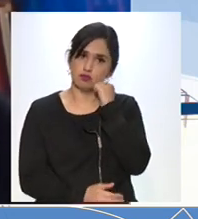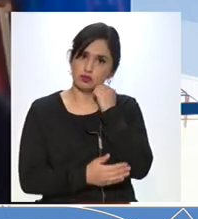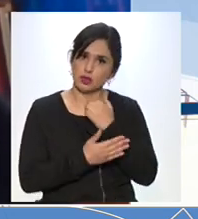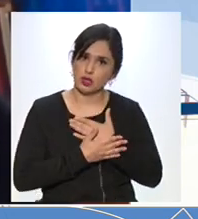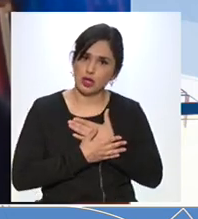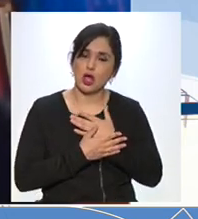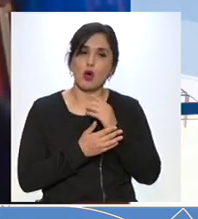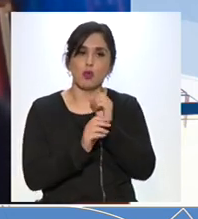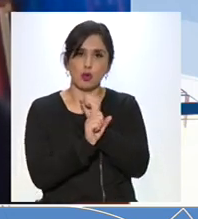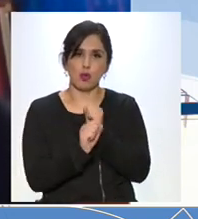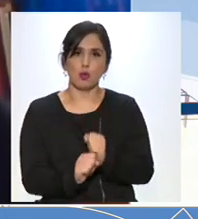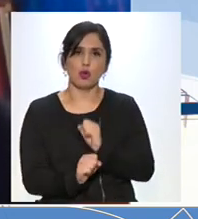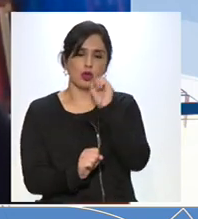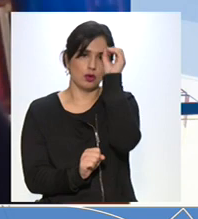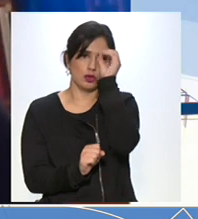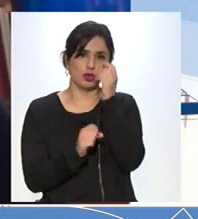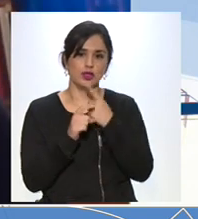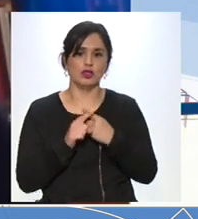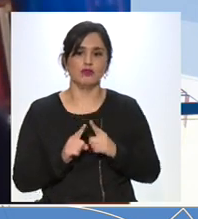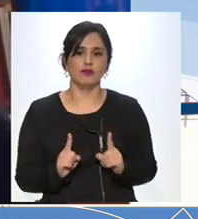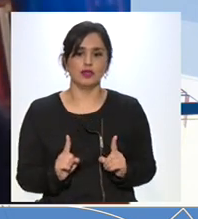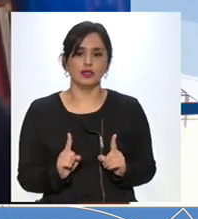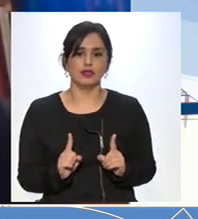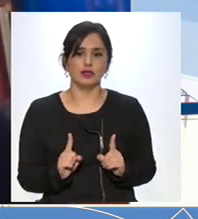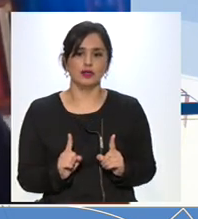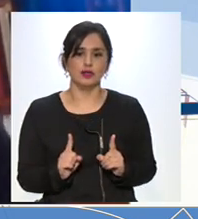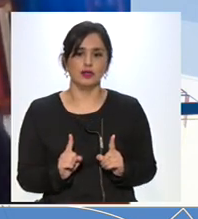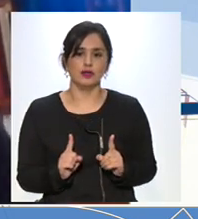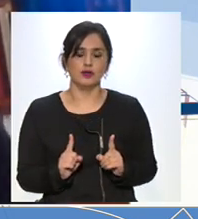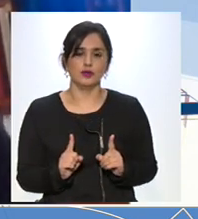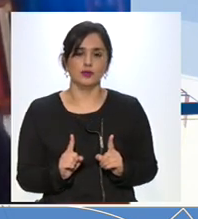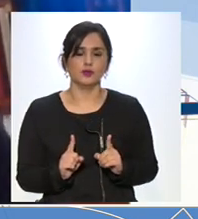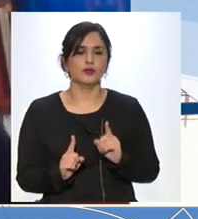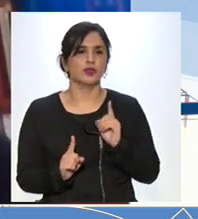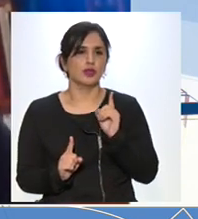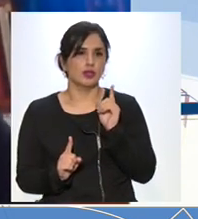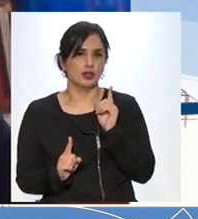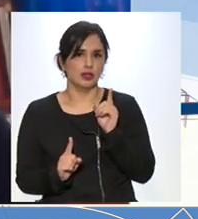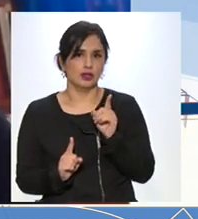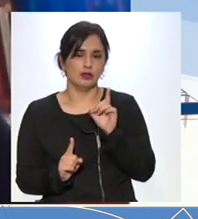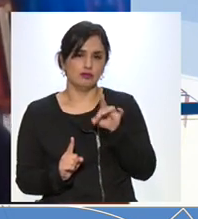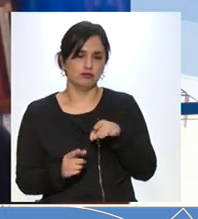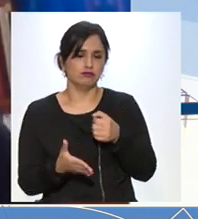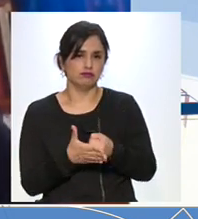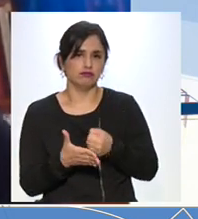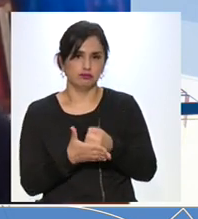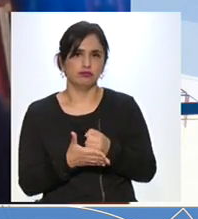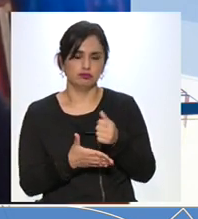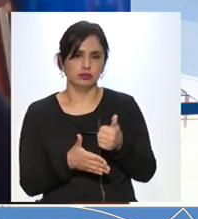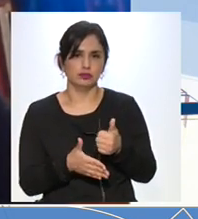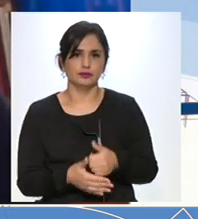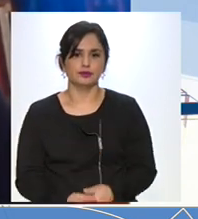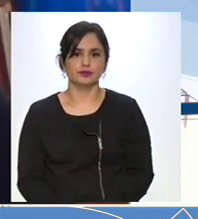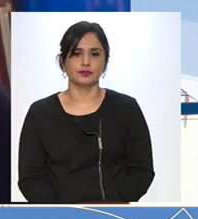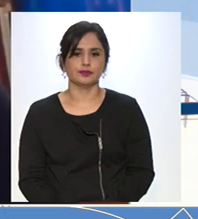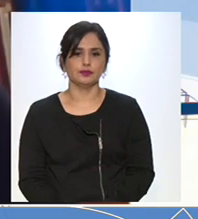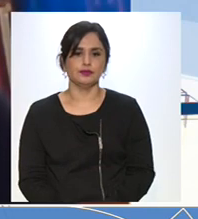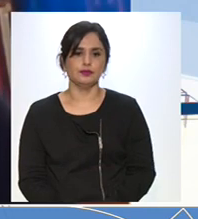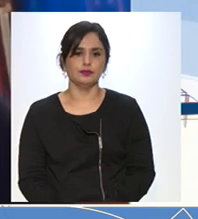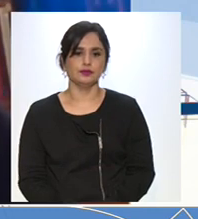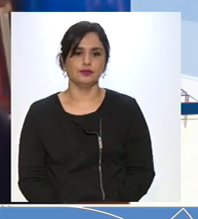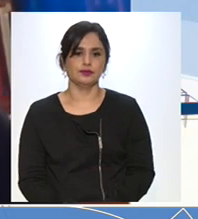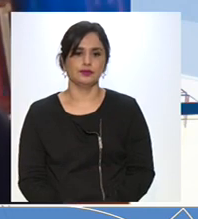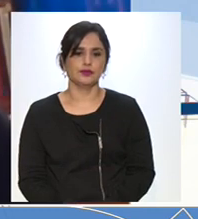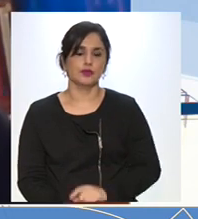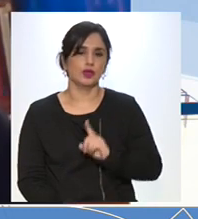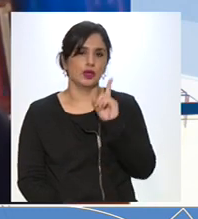tenido muchas diferencias en distintos momentos y sé que se las ha jugado muy bien. Y se despide, o